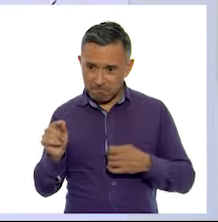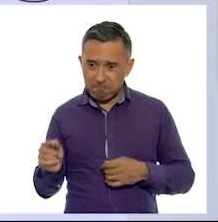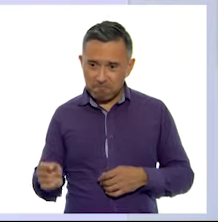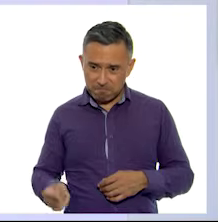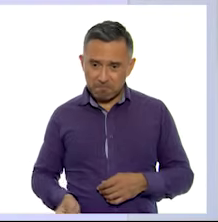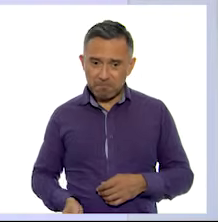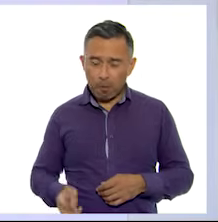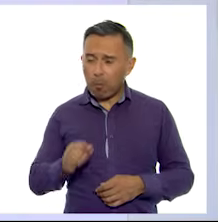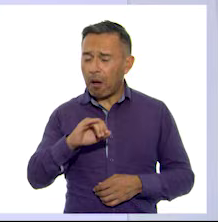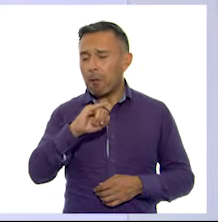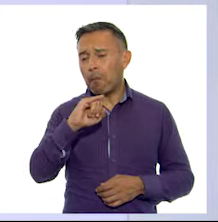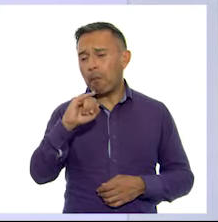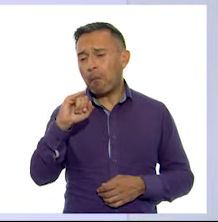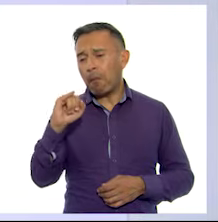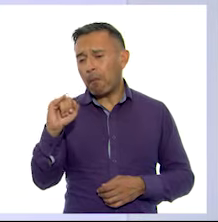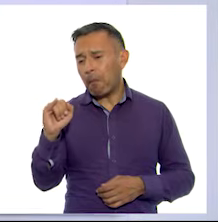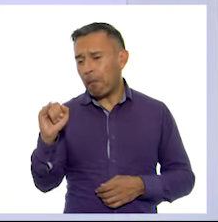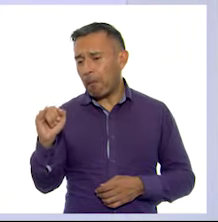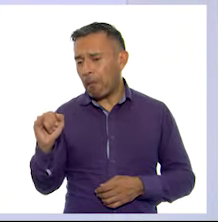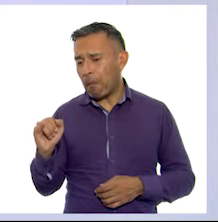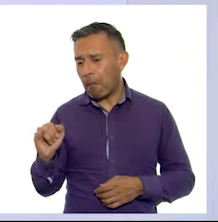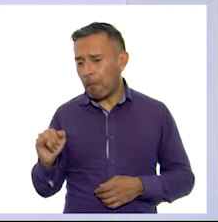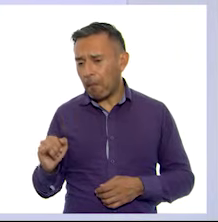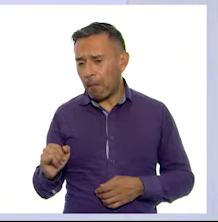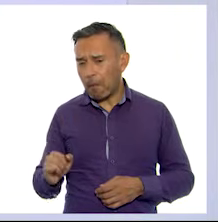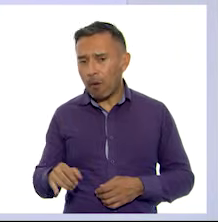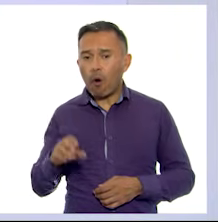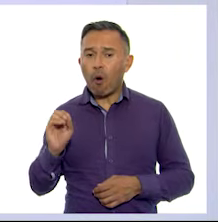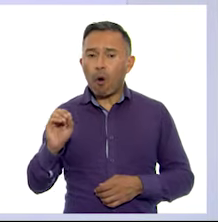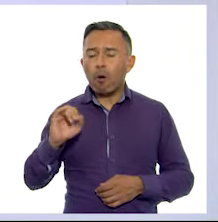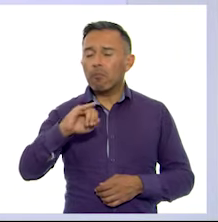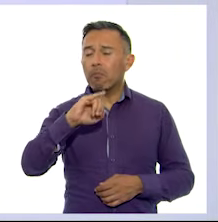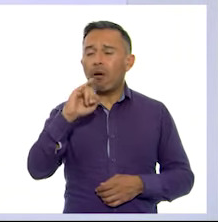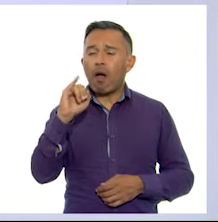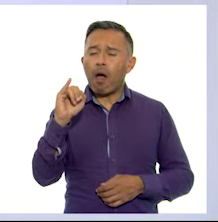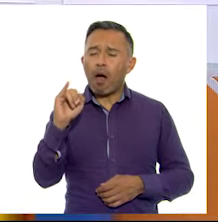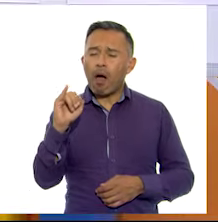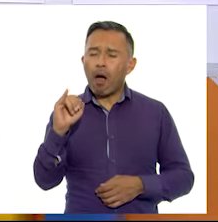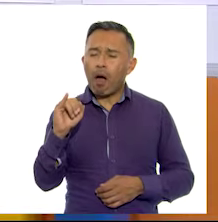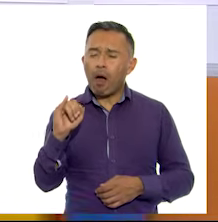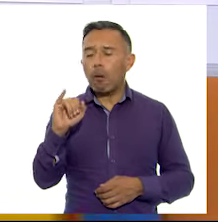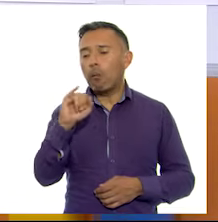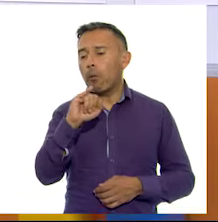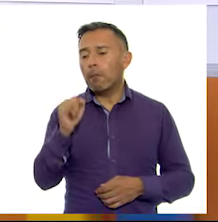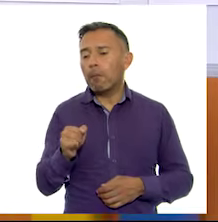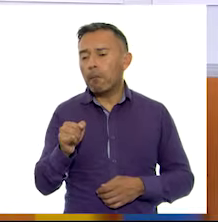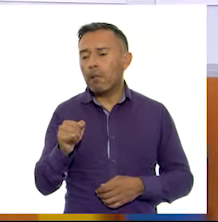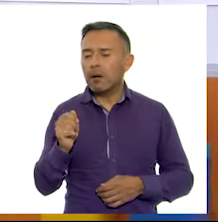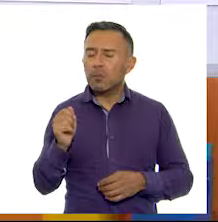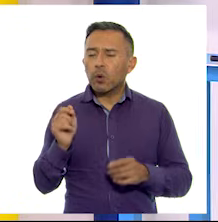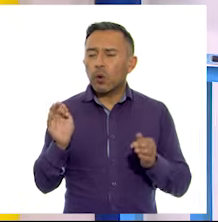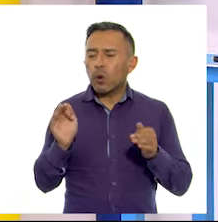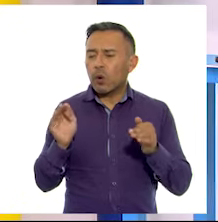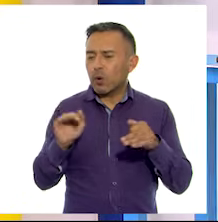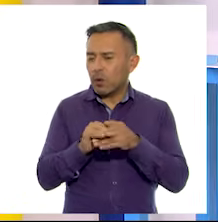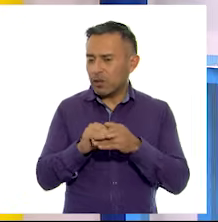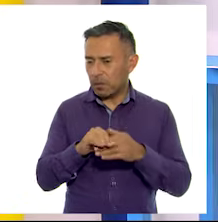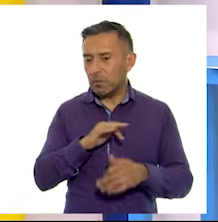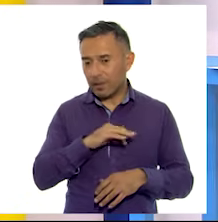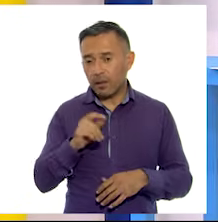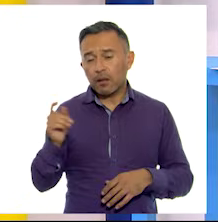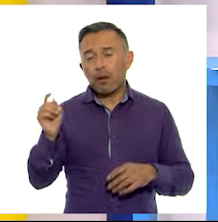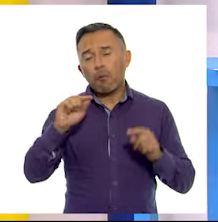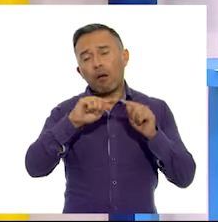Puede ser tan larga y como tú quieras, o puede ser corta. Es una línea como que se cae. Como que se cae, un punto que